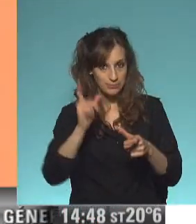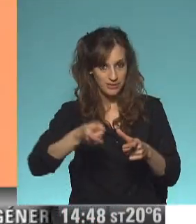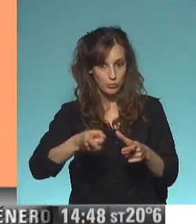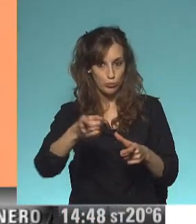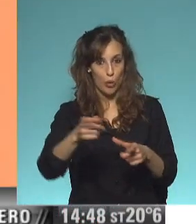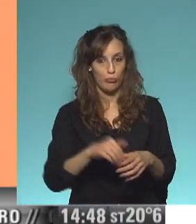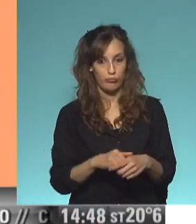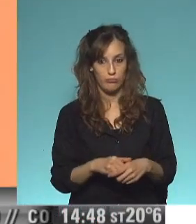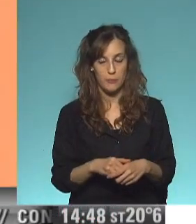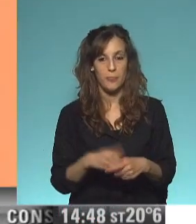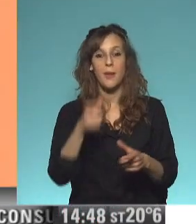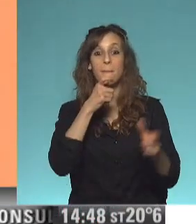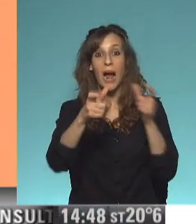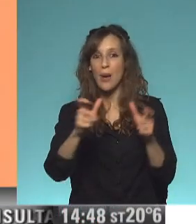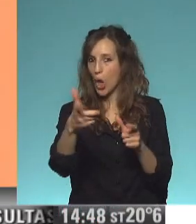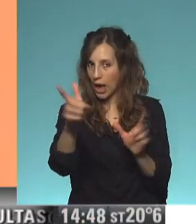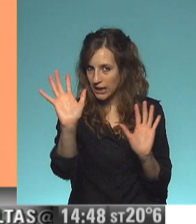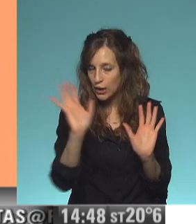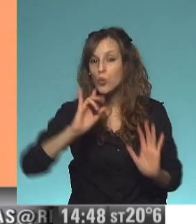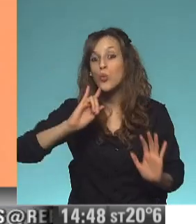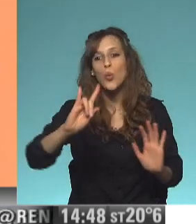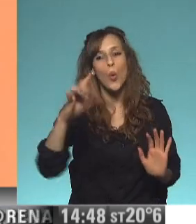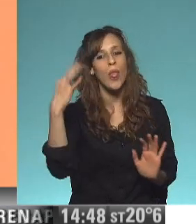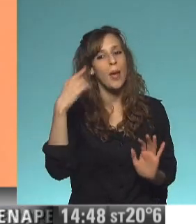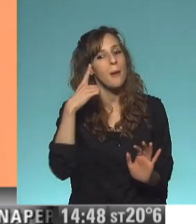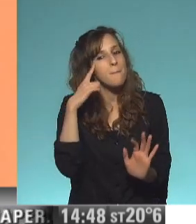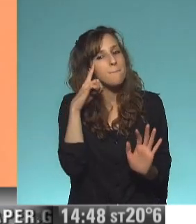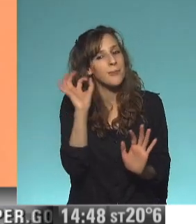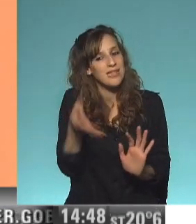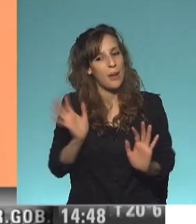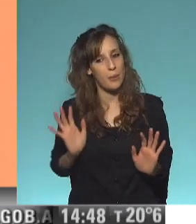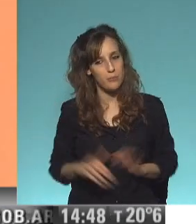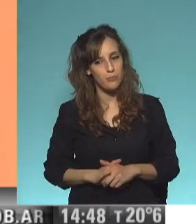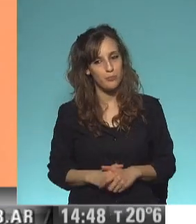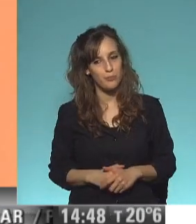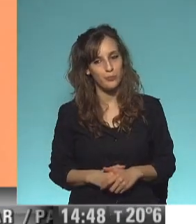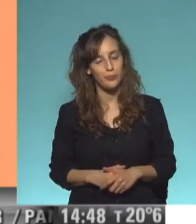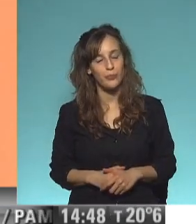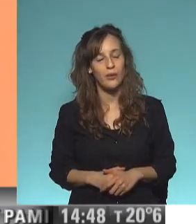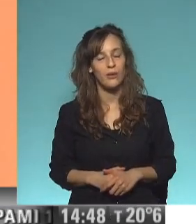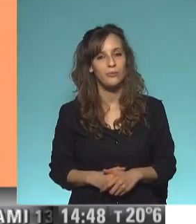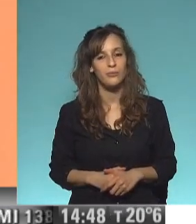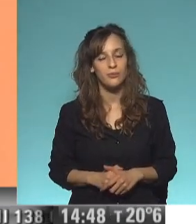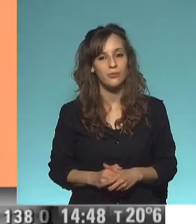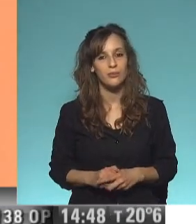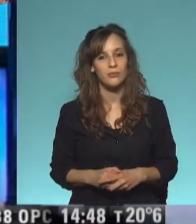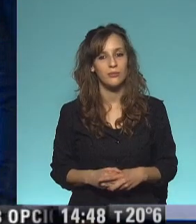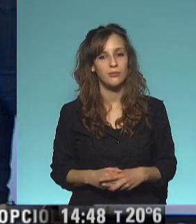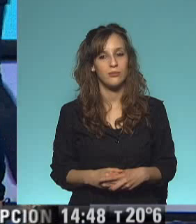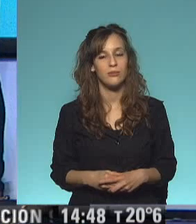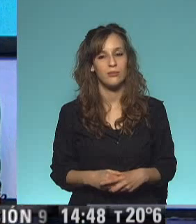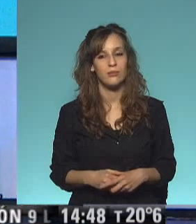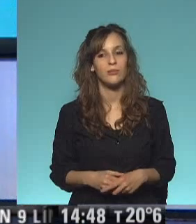sin las palabras. A mí me gustaba rapearlo, ¿vieron? Sí. El hombre no puede. Es tu oportunidad. Vamos, de nuevo, entonces.